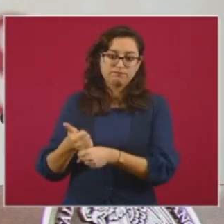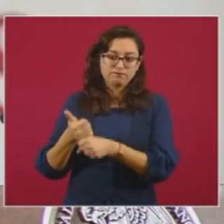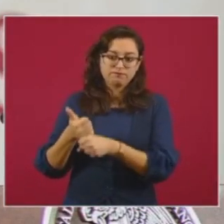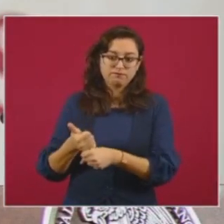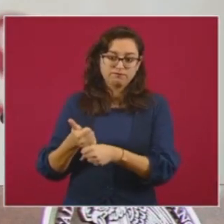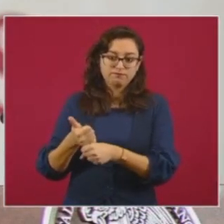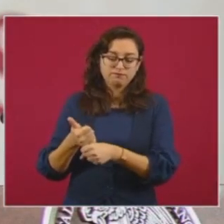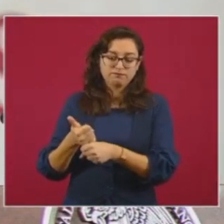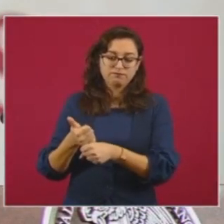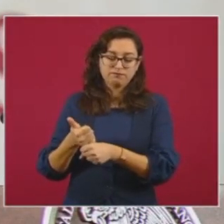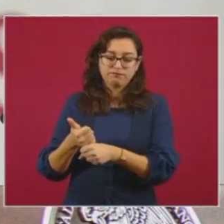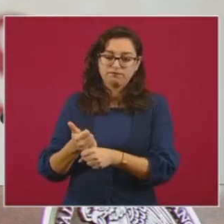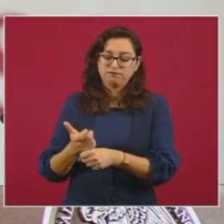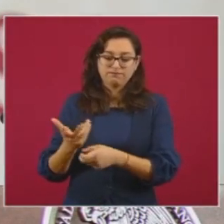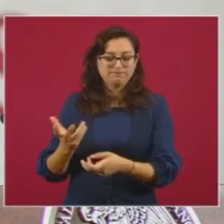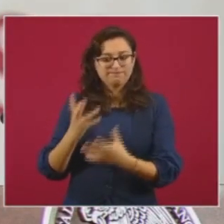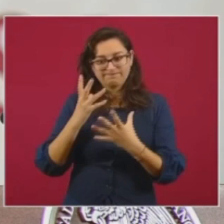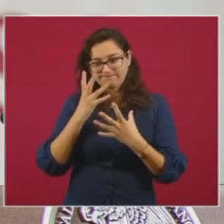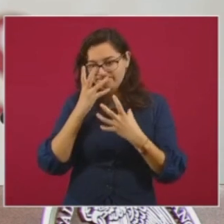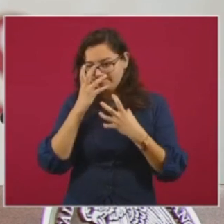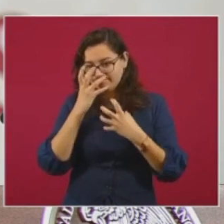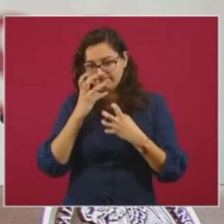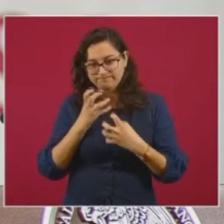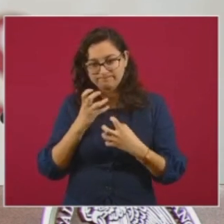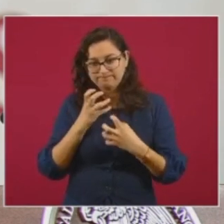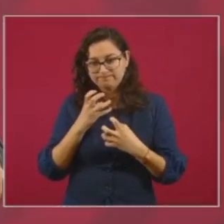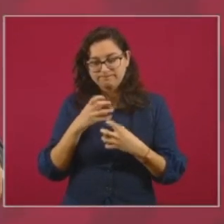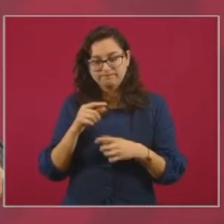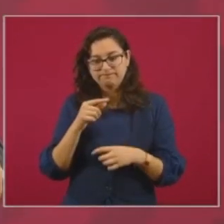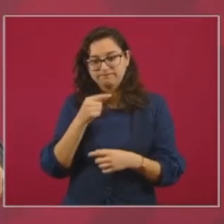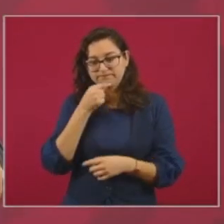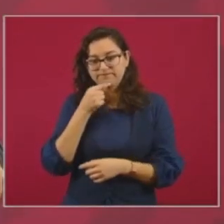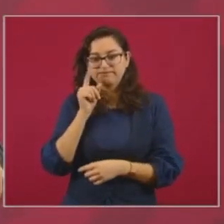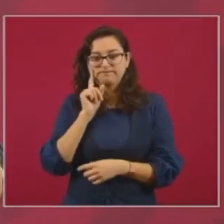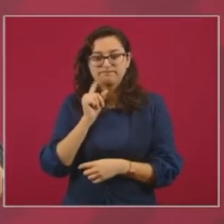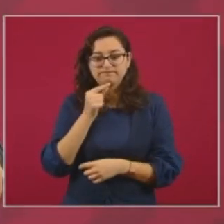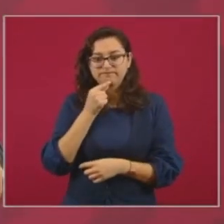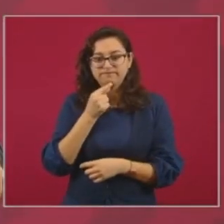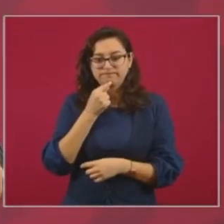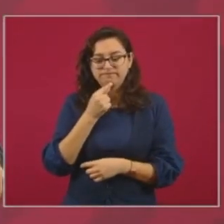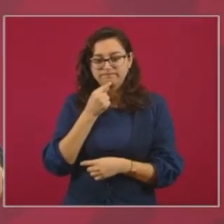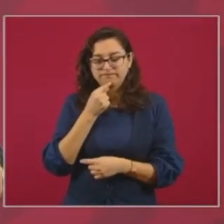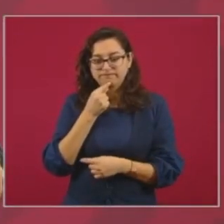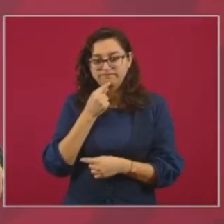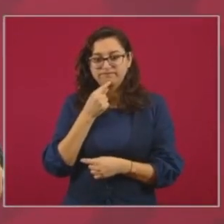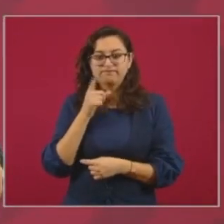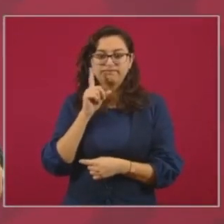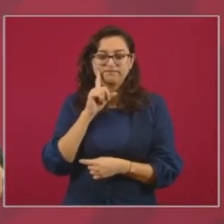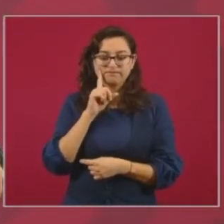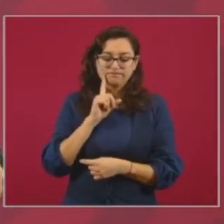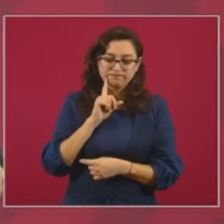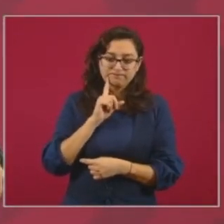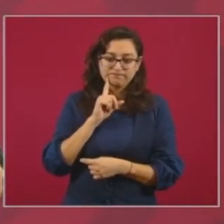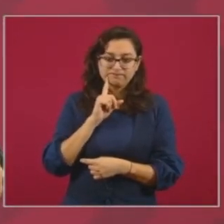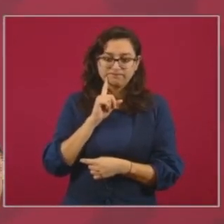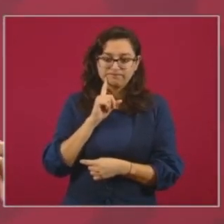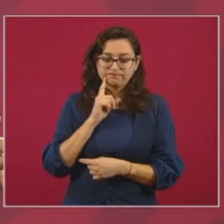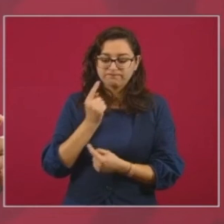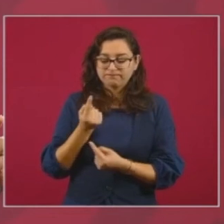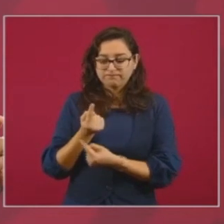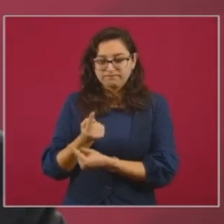los sucesos estos lamentables donde perdieron la vida niñas, niños, mujeres